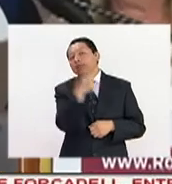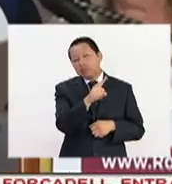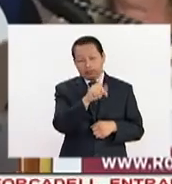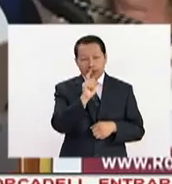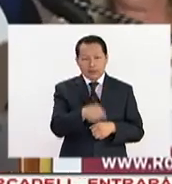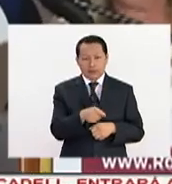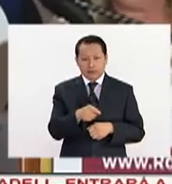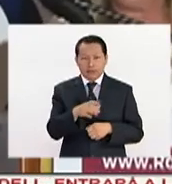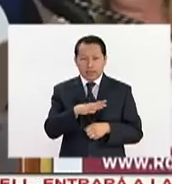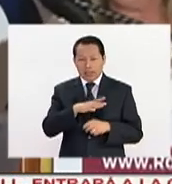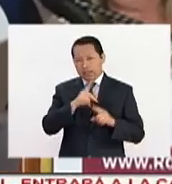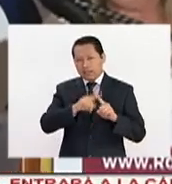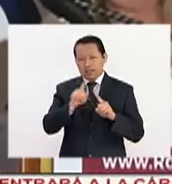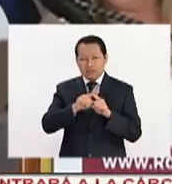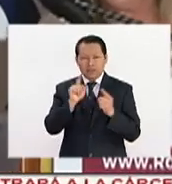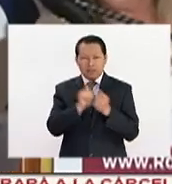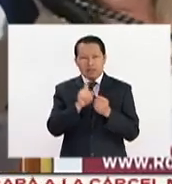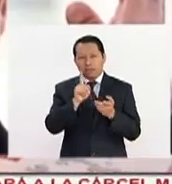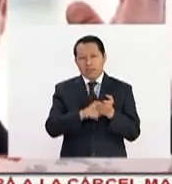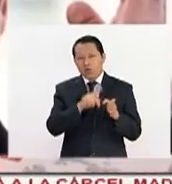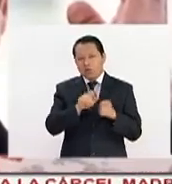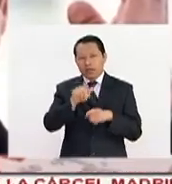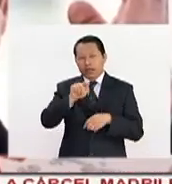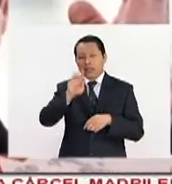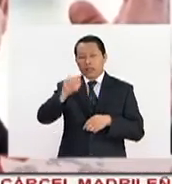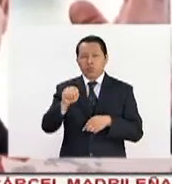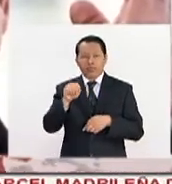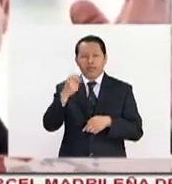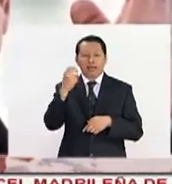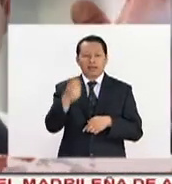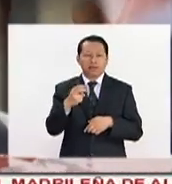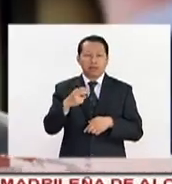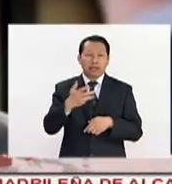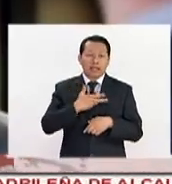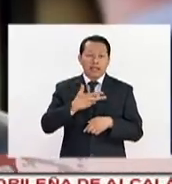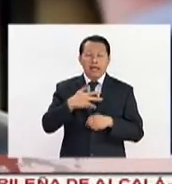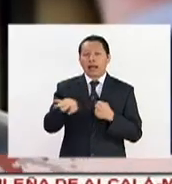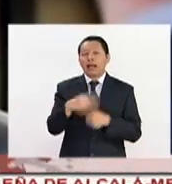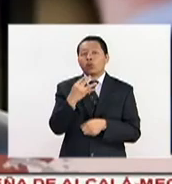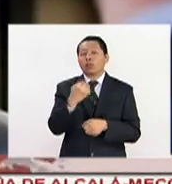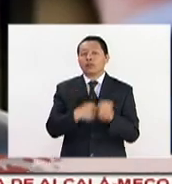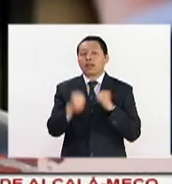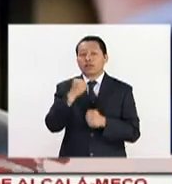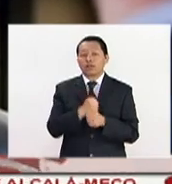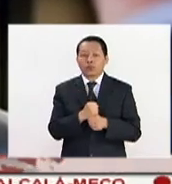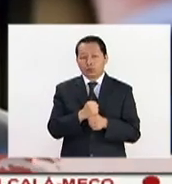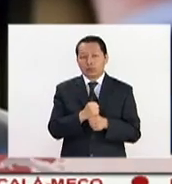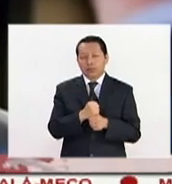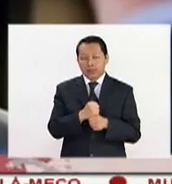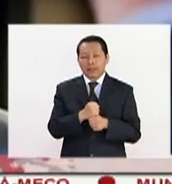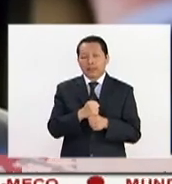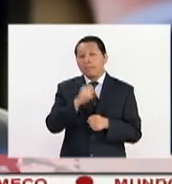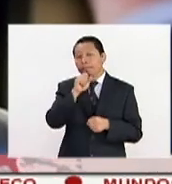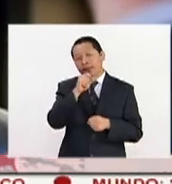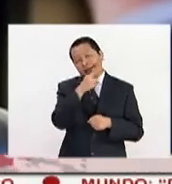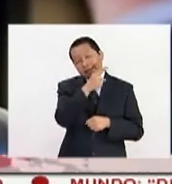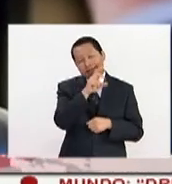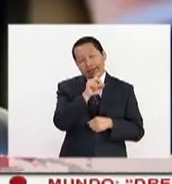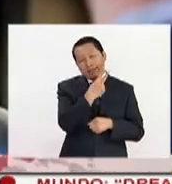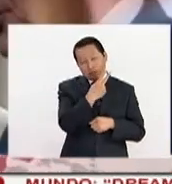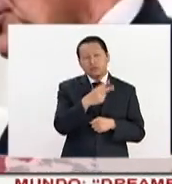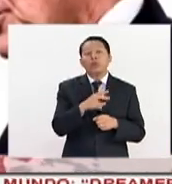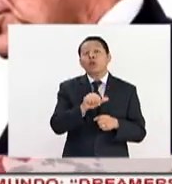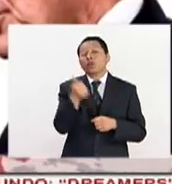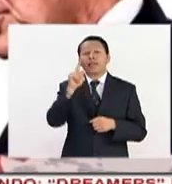abusar de ella en distintos encuentros en 1979, cuando tenía 14 años, y él 32. También otras 3